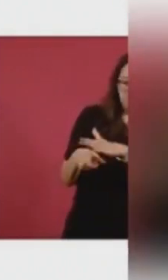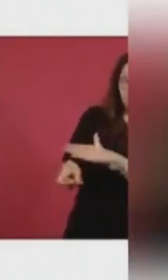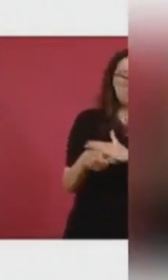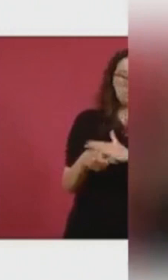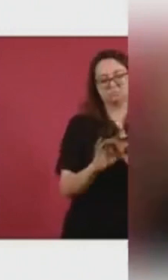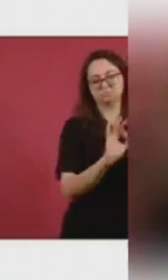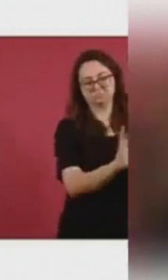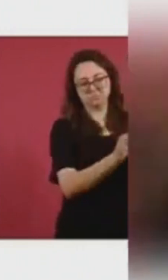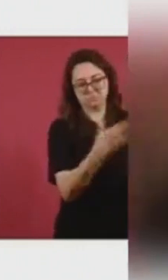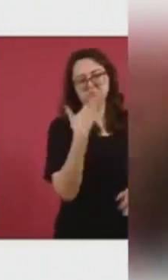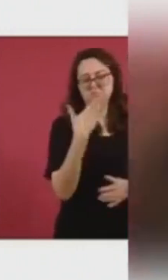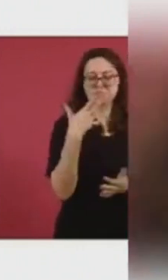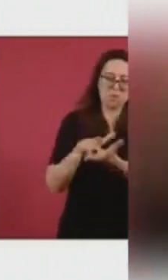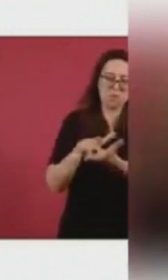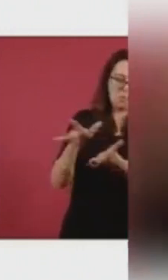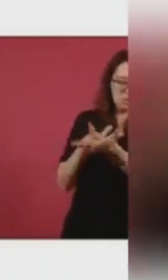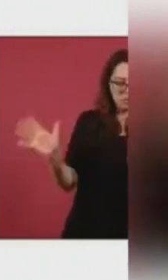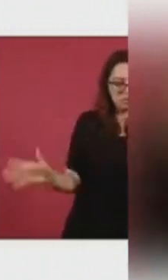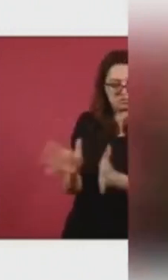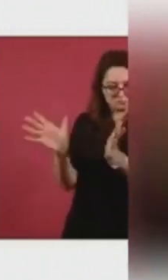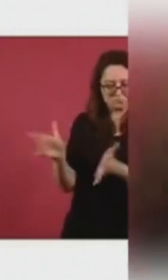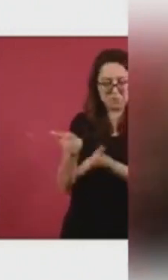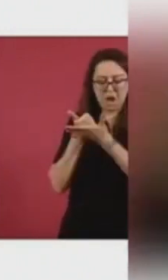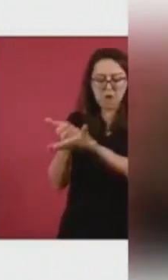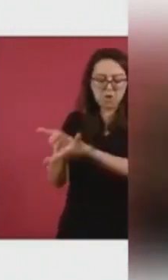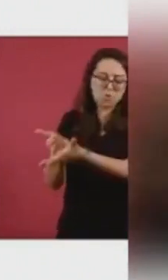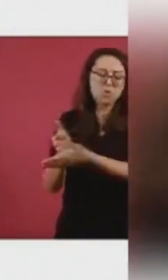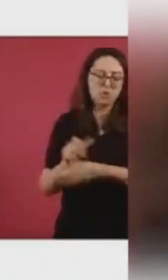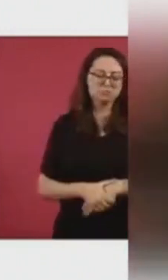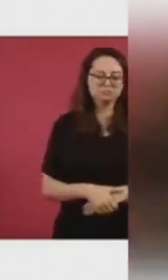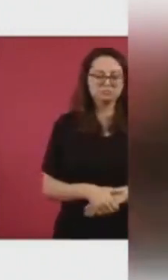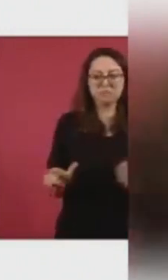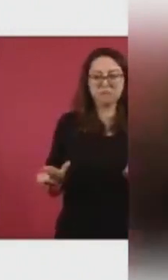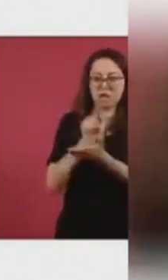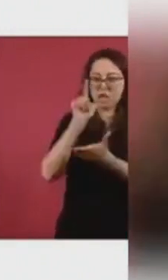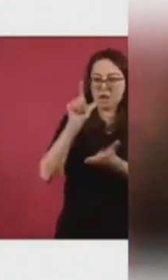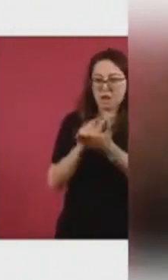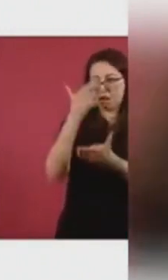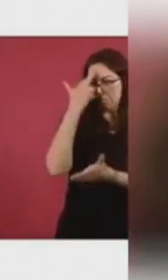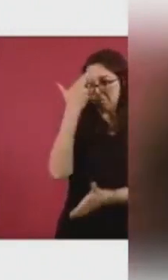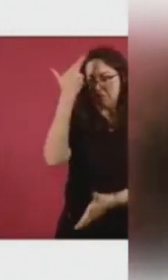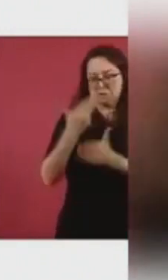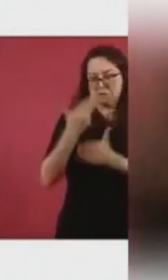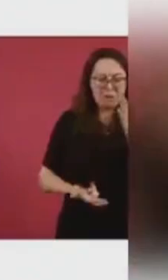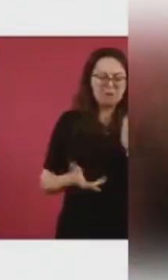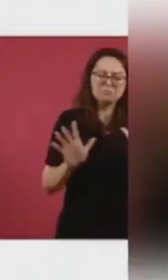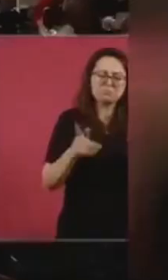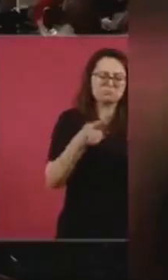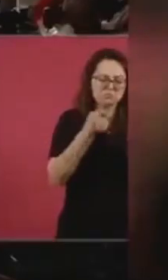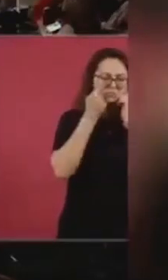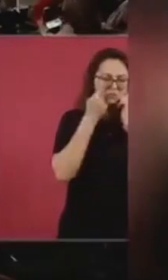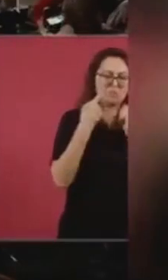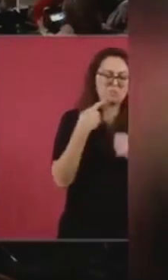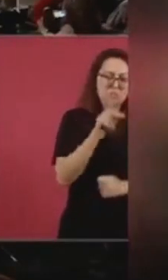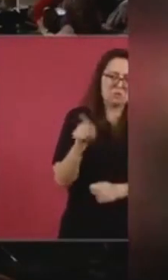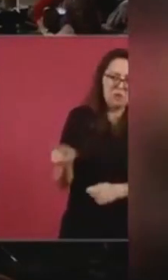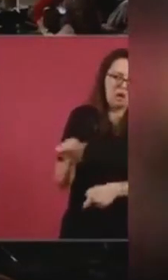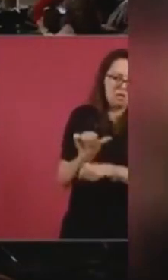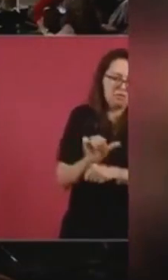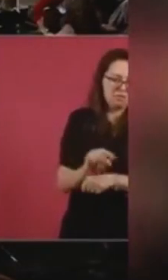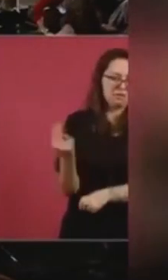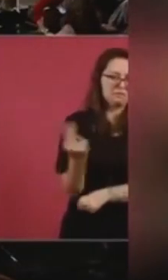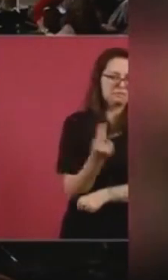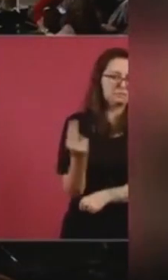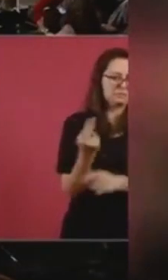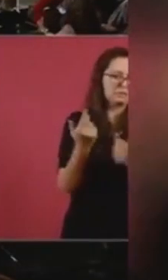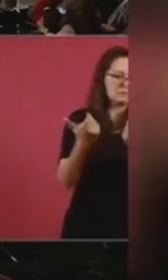y fracasó en esa guerra contra los bots. Y sale Claudia y sale Xochitl diciendo, voy a denunciarlos, pues... Son que denuncias irrelevantes. A ver también. Si van